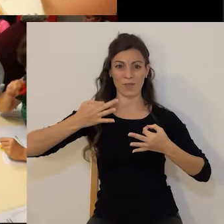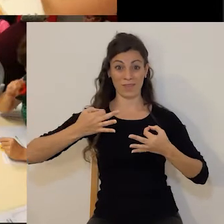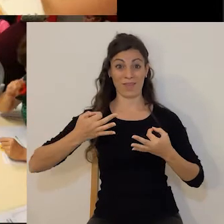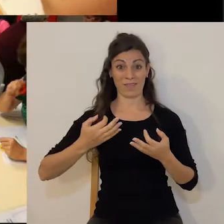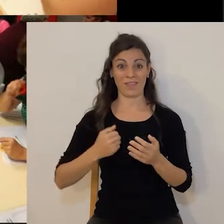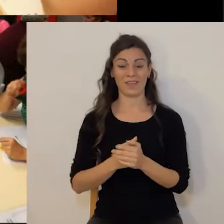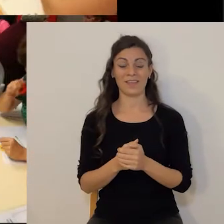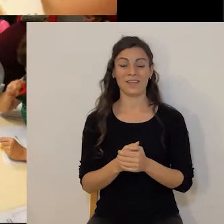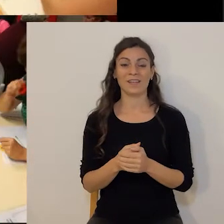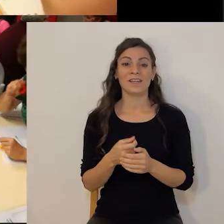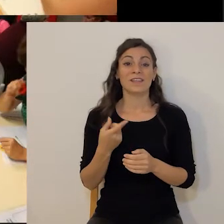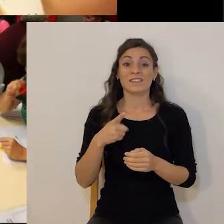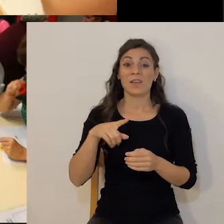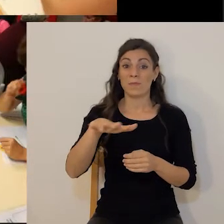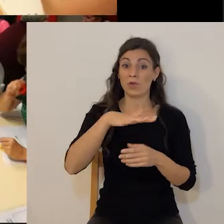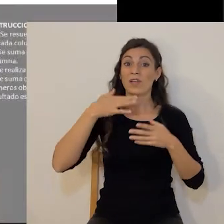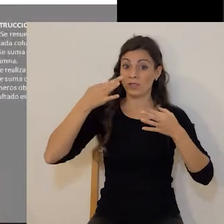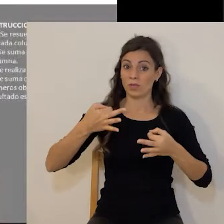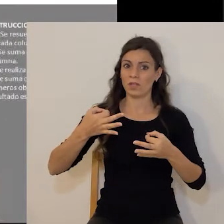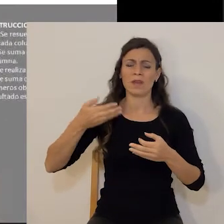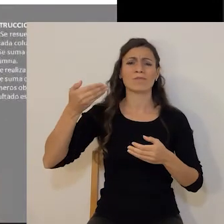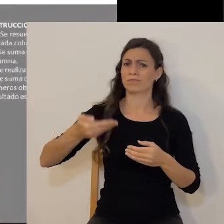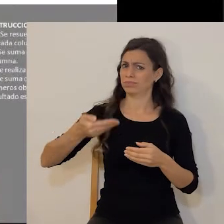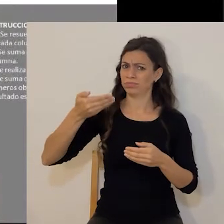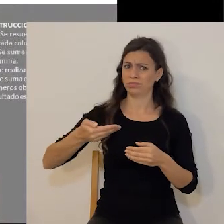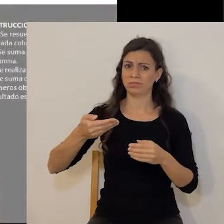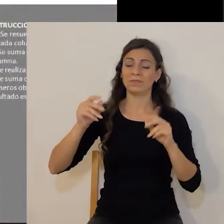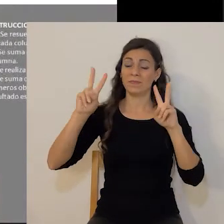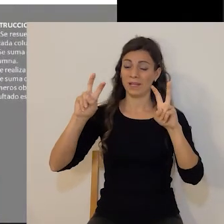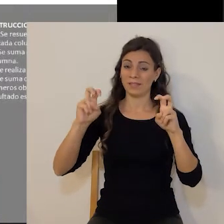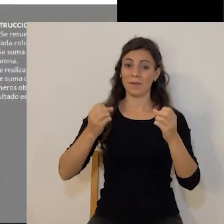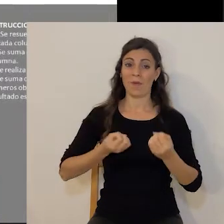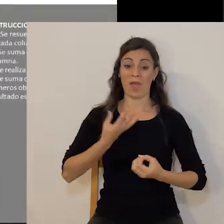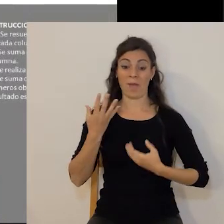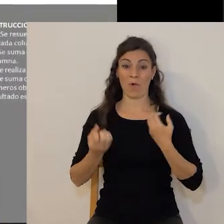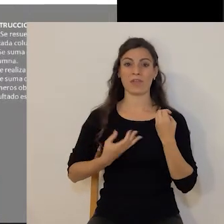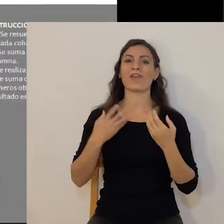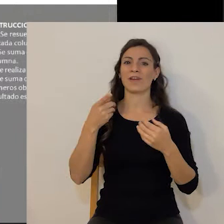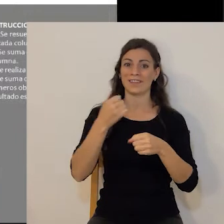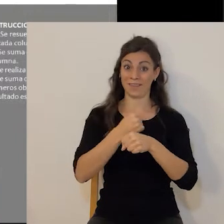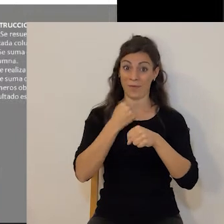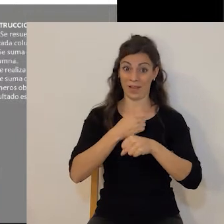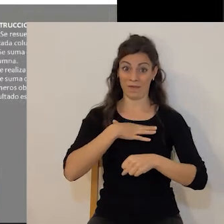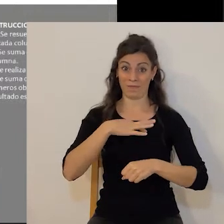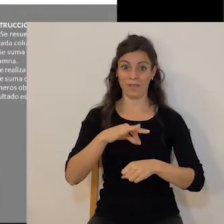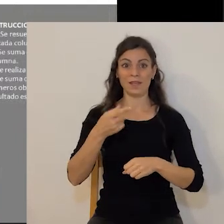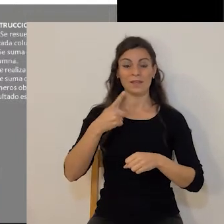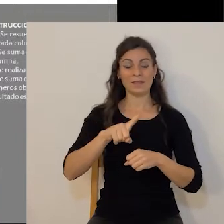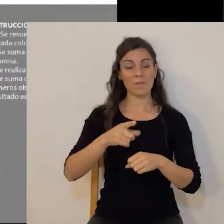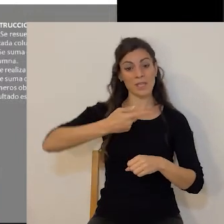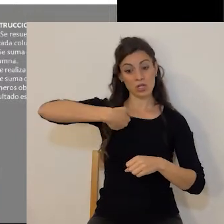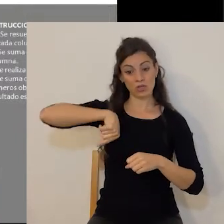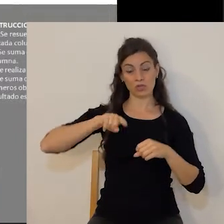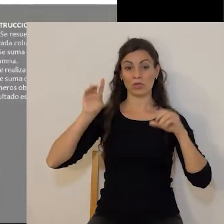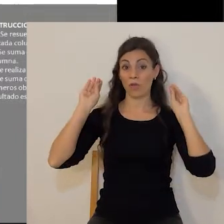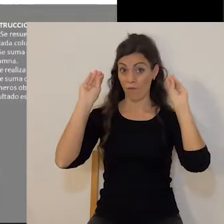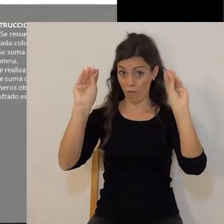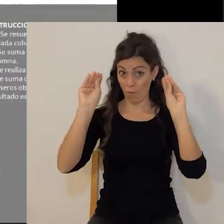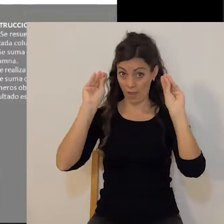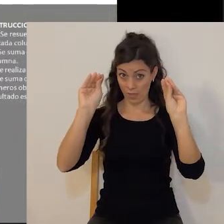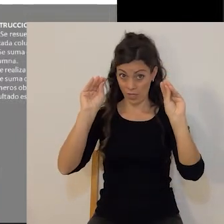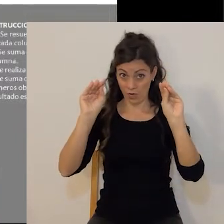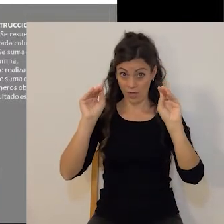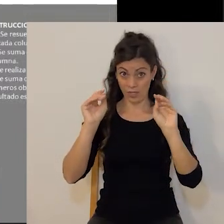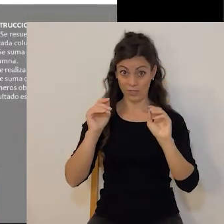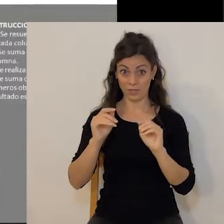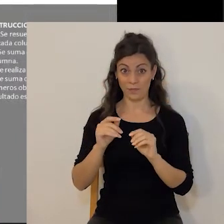entorno de seguridad es también un aspecto muy importante para trabajar las emociones. Y por supuesto, en las formaciones que hacemos, lo que hacemos